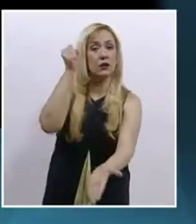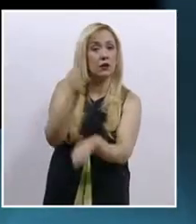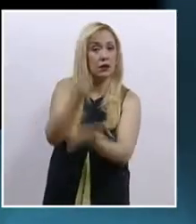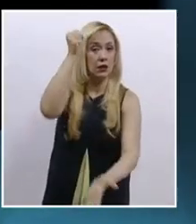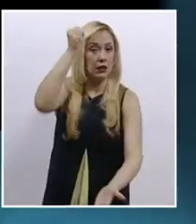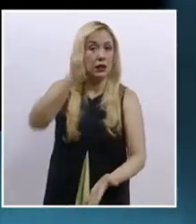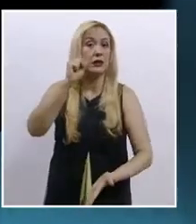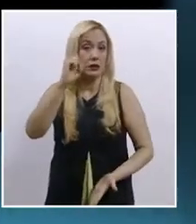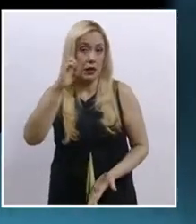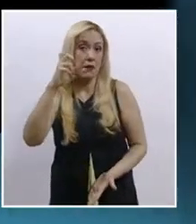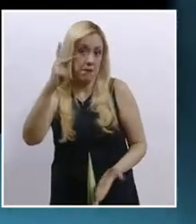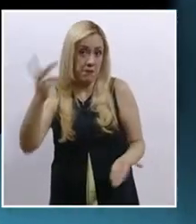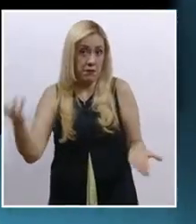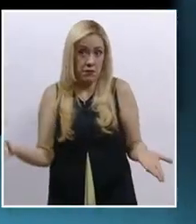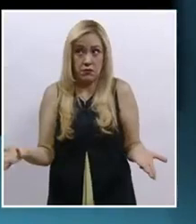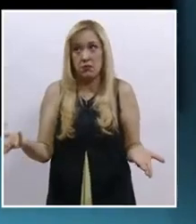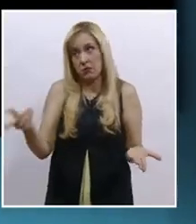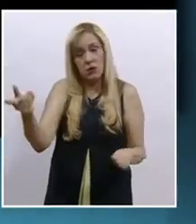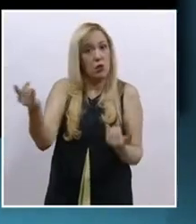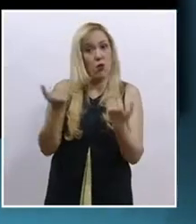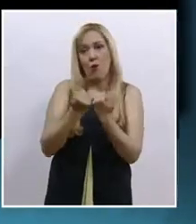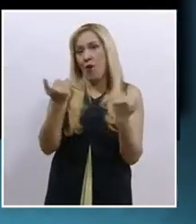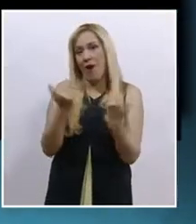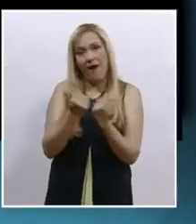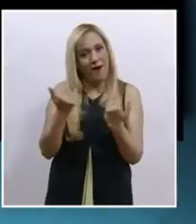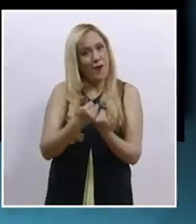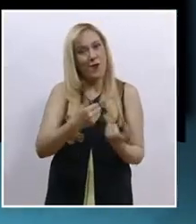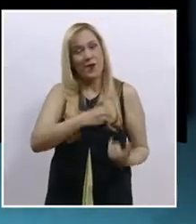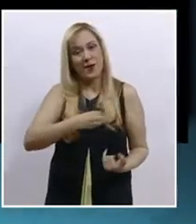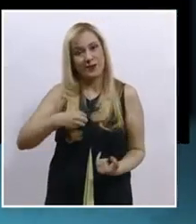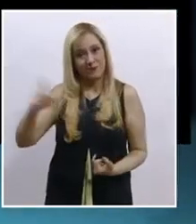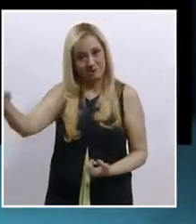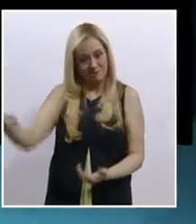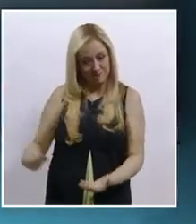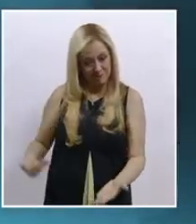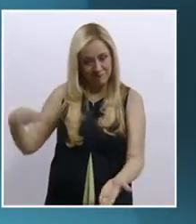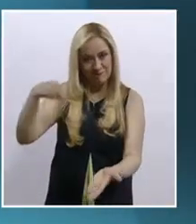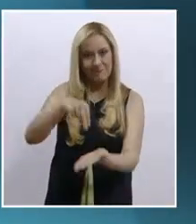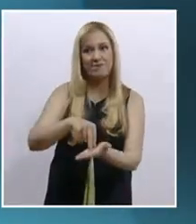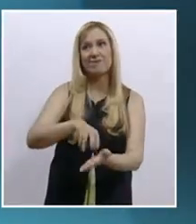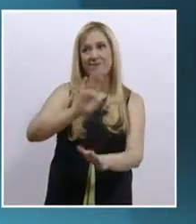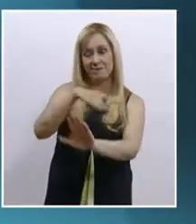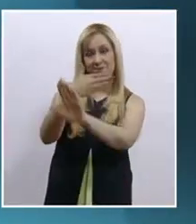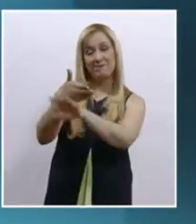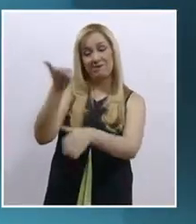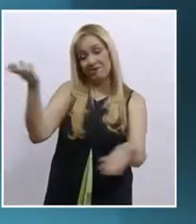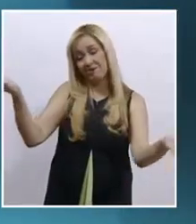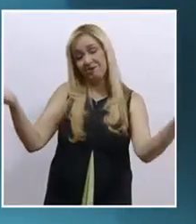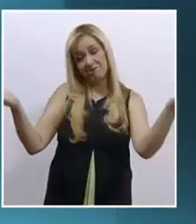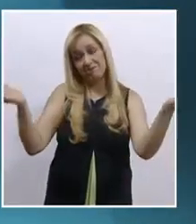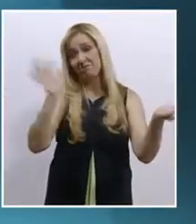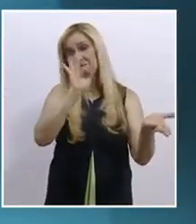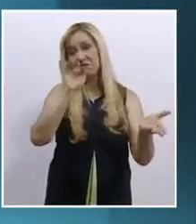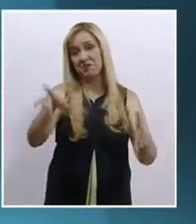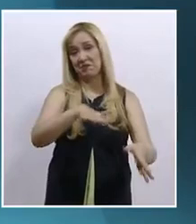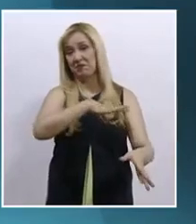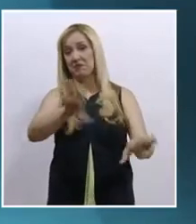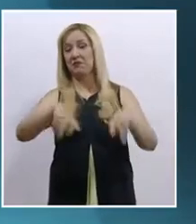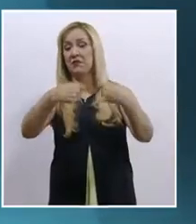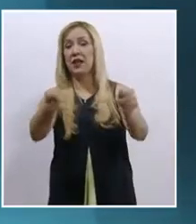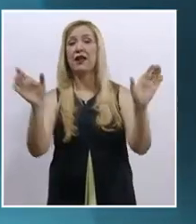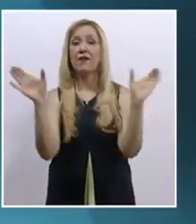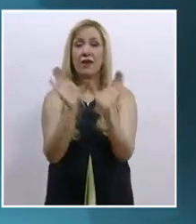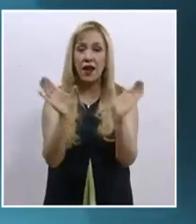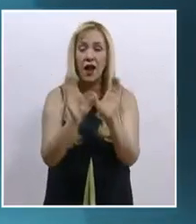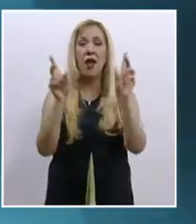de validez oficial. Al formar parte del sistema educativo nacional, expiden certificados y otorgan constancias, diplomas, títulos